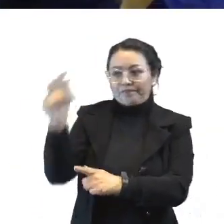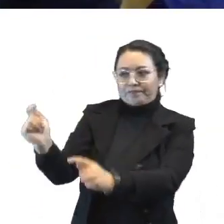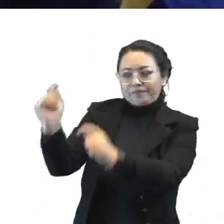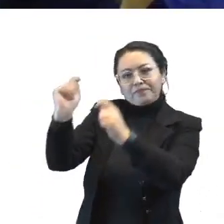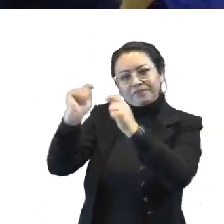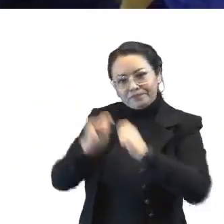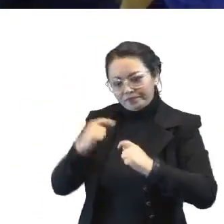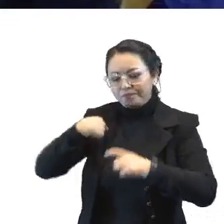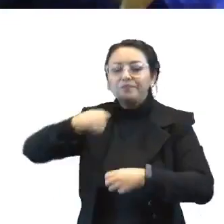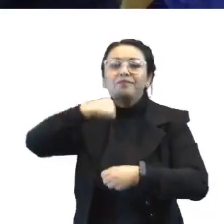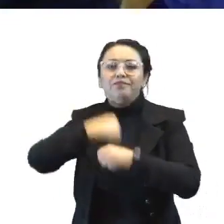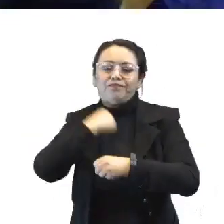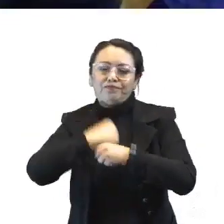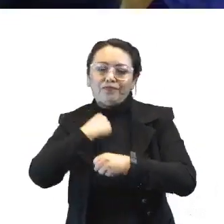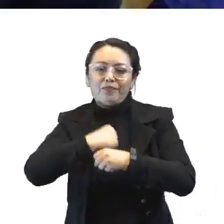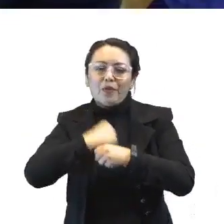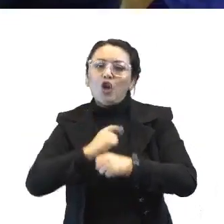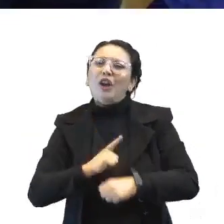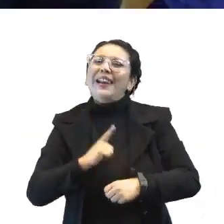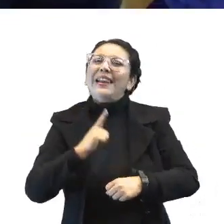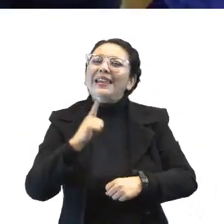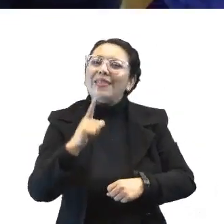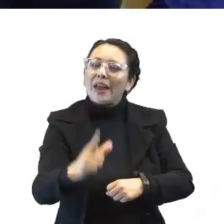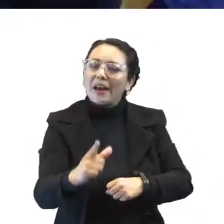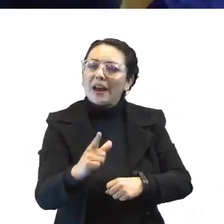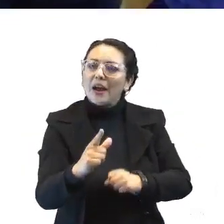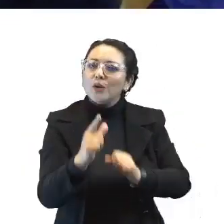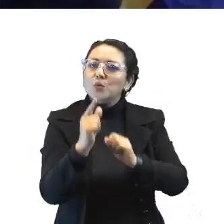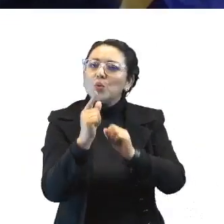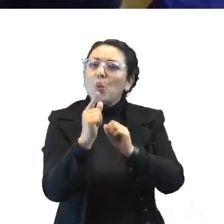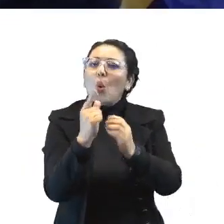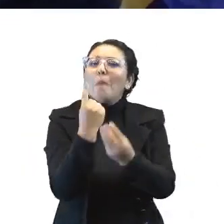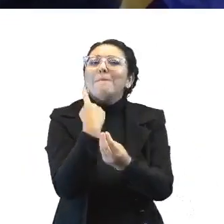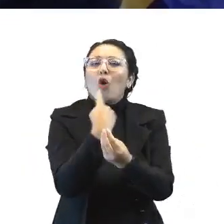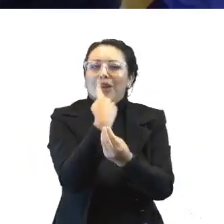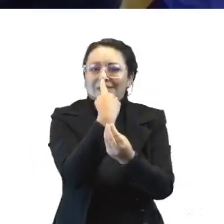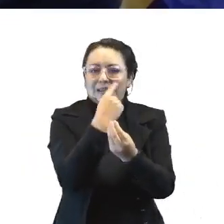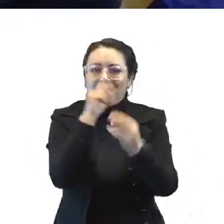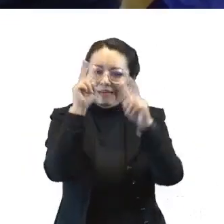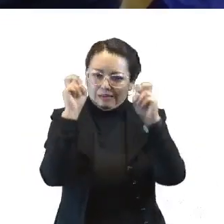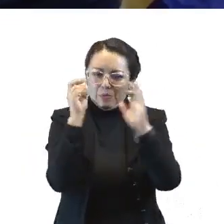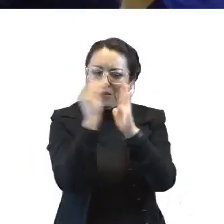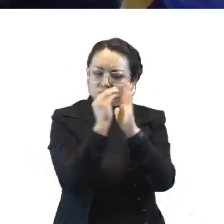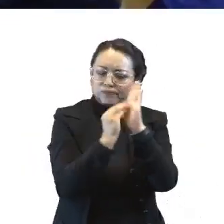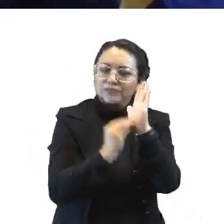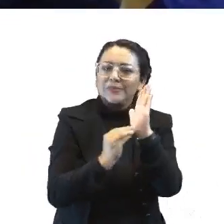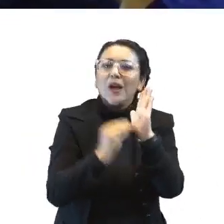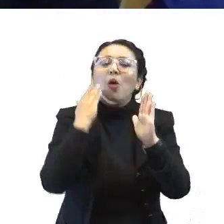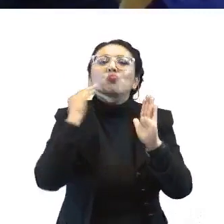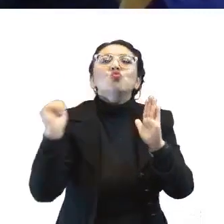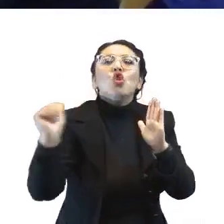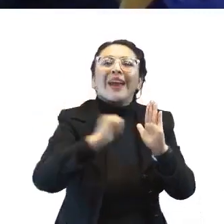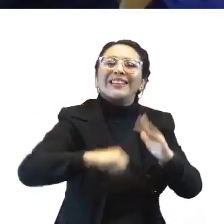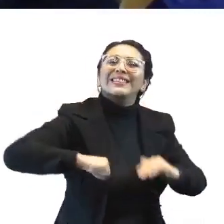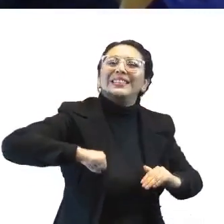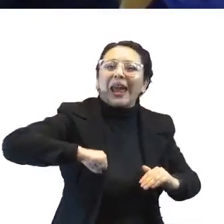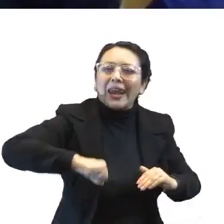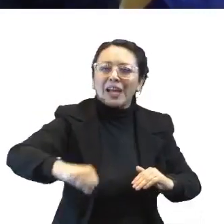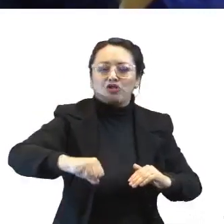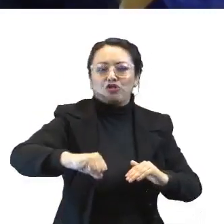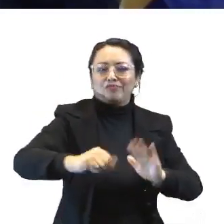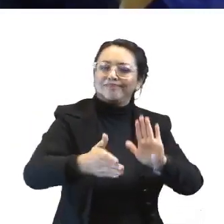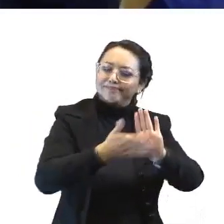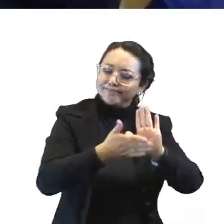la tarea de liderar la política de las mujeres para la garantía de los derechos de las mujeres en